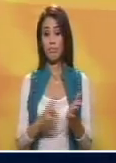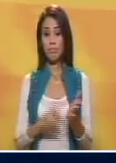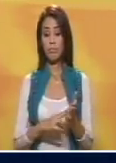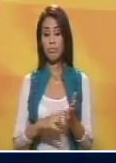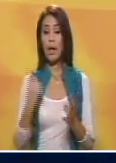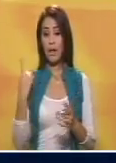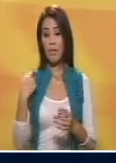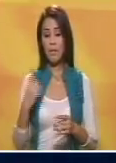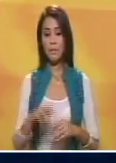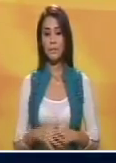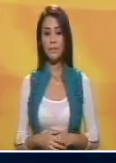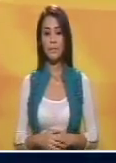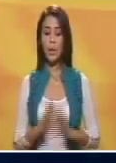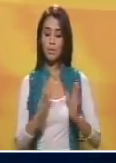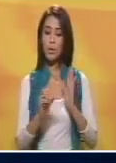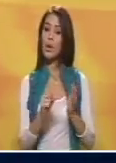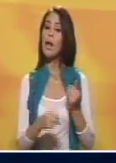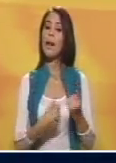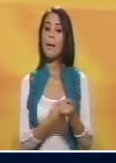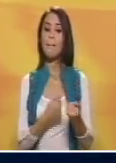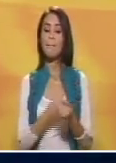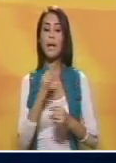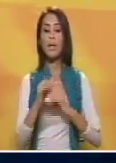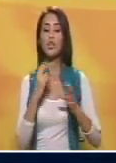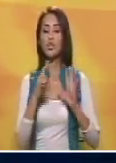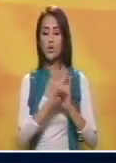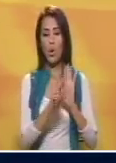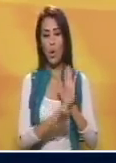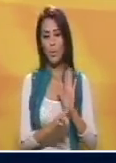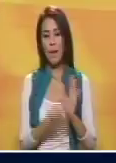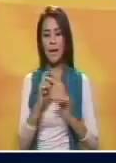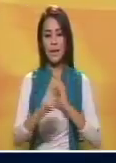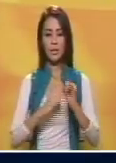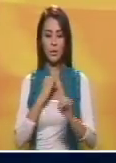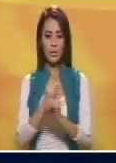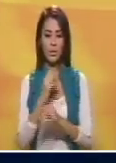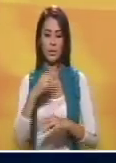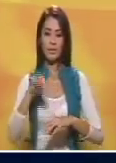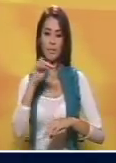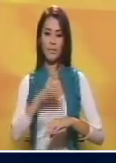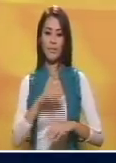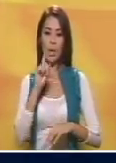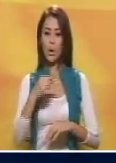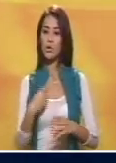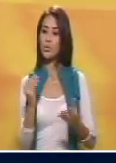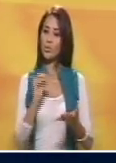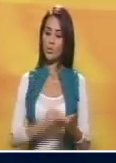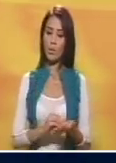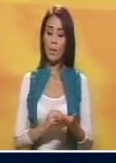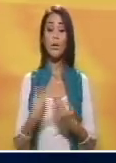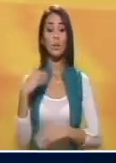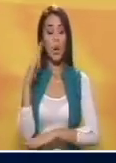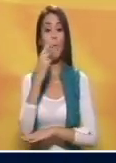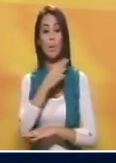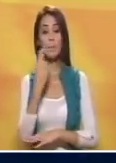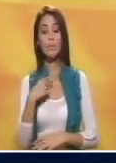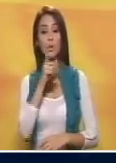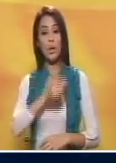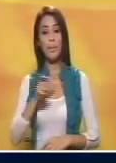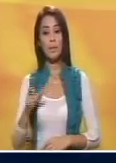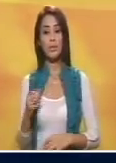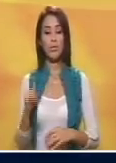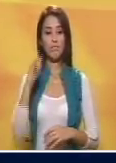tener en estricto apego a las normas nacionales e internacionales, retomarán sus itinerarios y ratificaron su compromiso con los